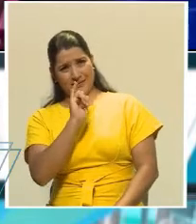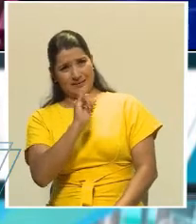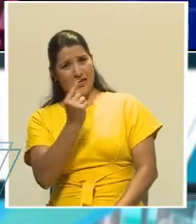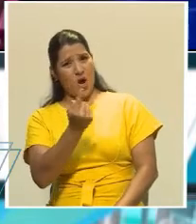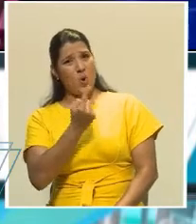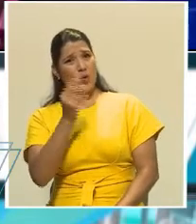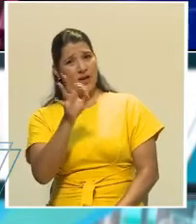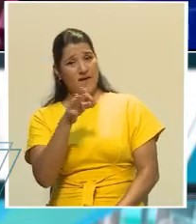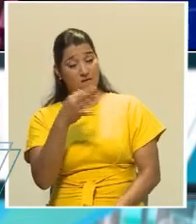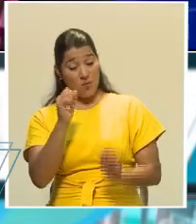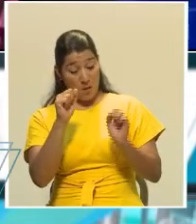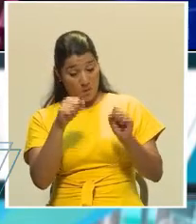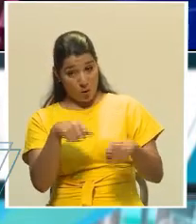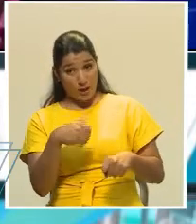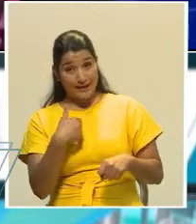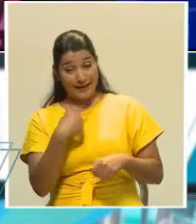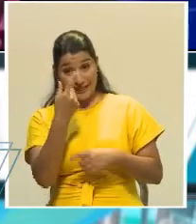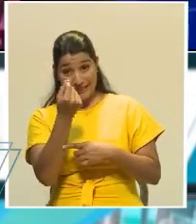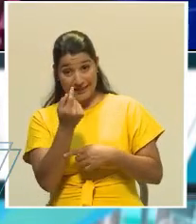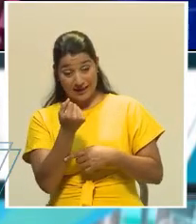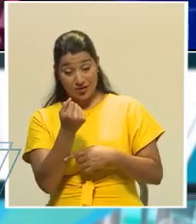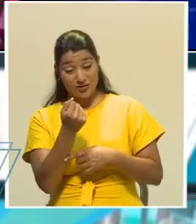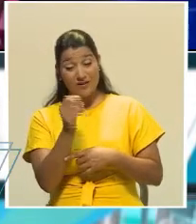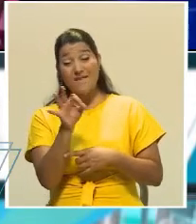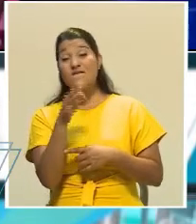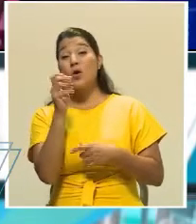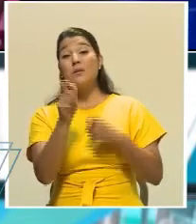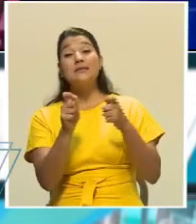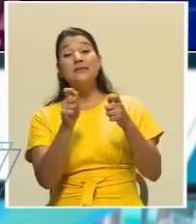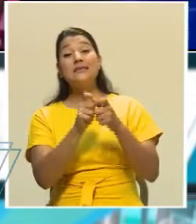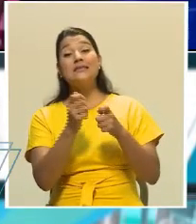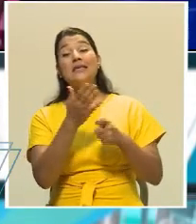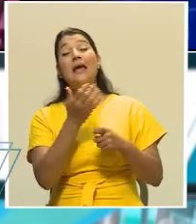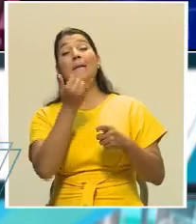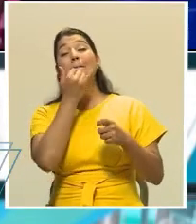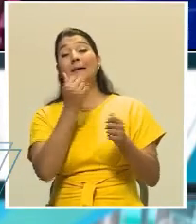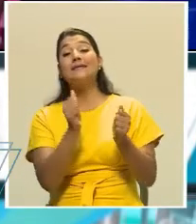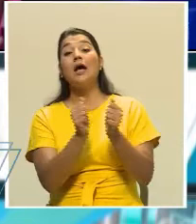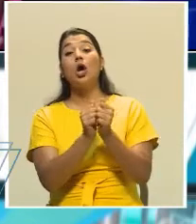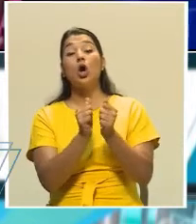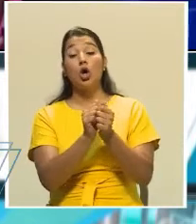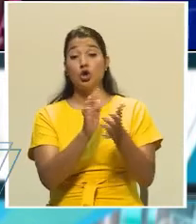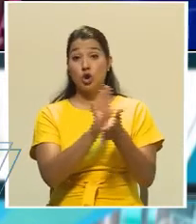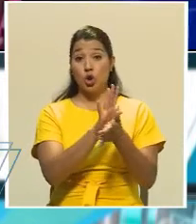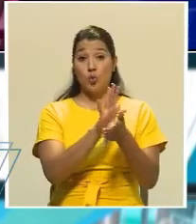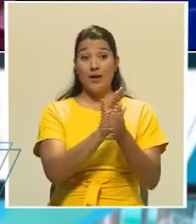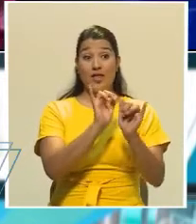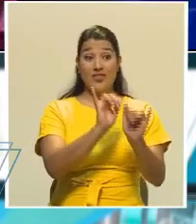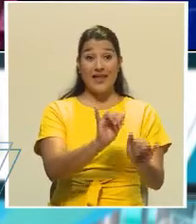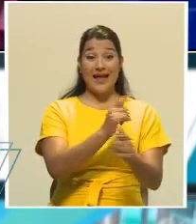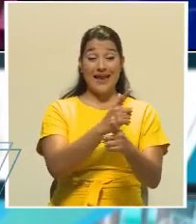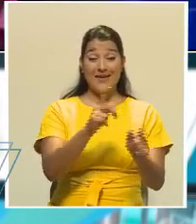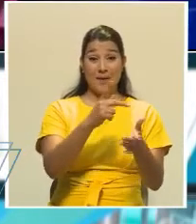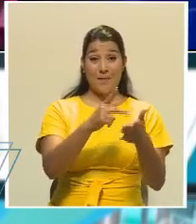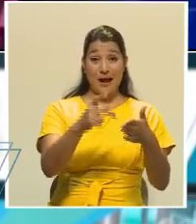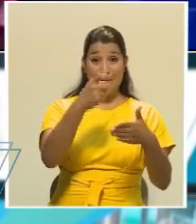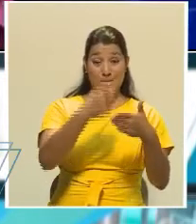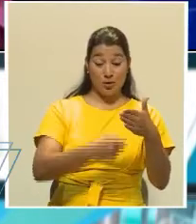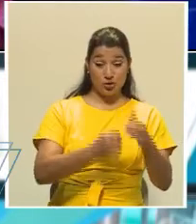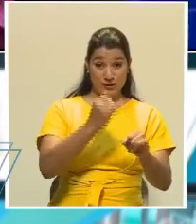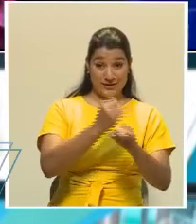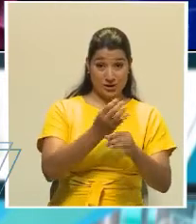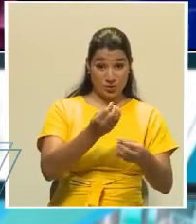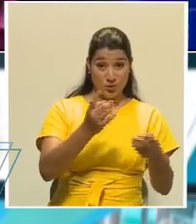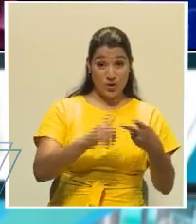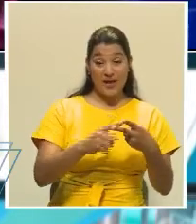obtener recursos. Concretamente, ¿qué pasa con las exoneraciones fiscales? ¿Qué pasa con la evasión? ¿Qué pasa